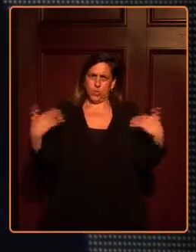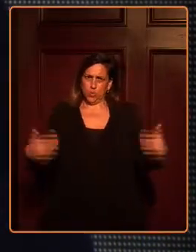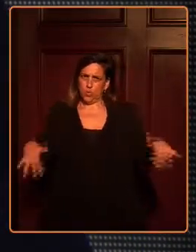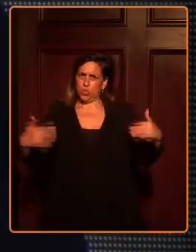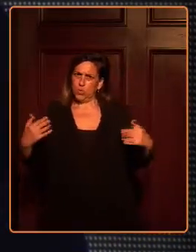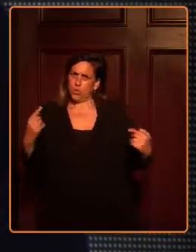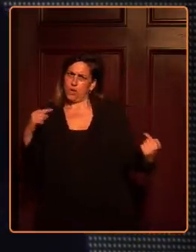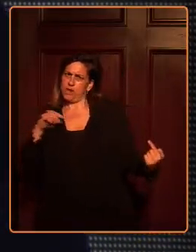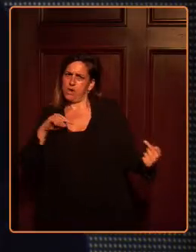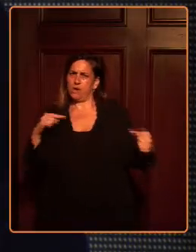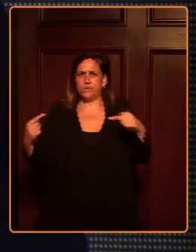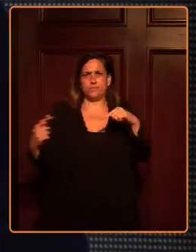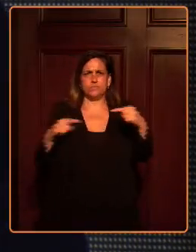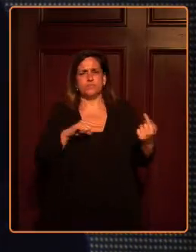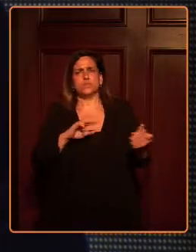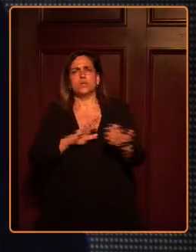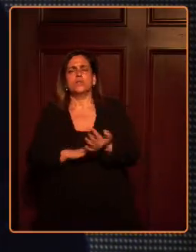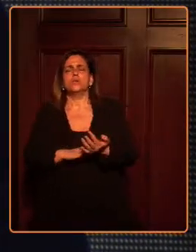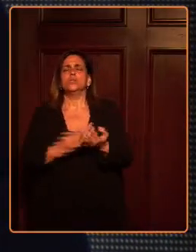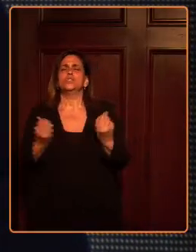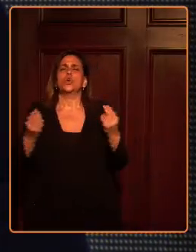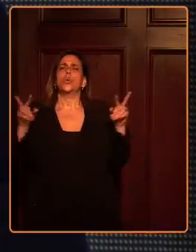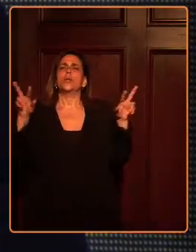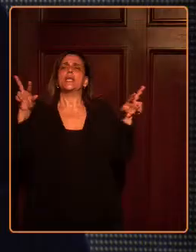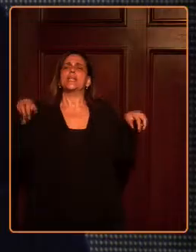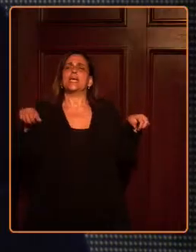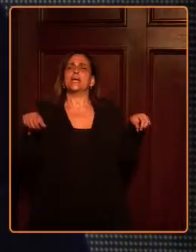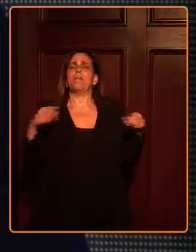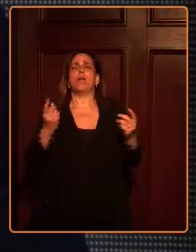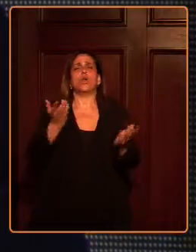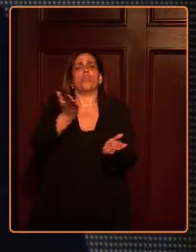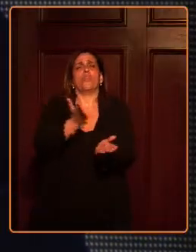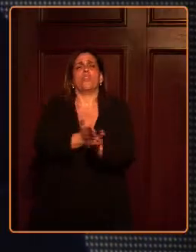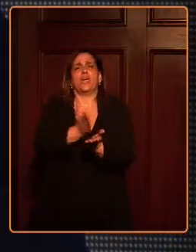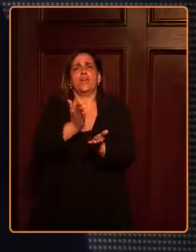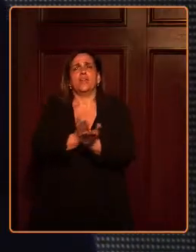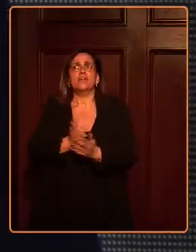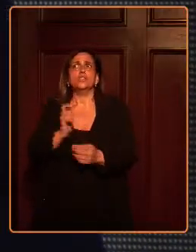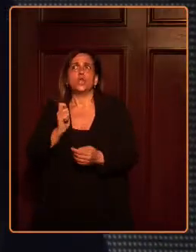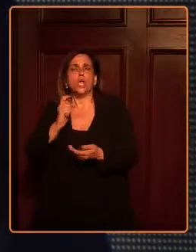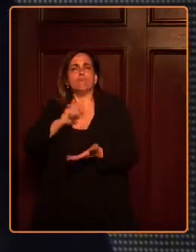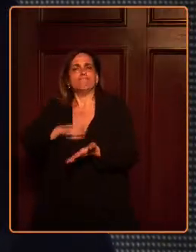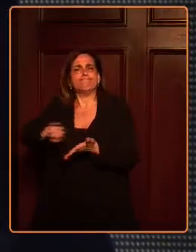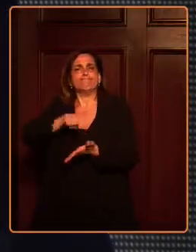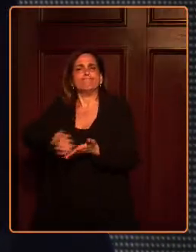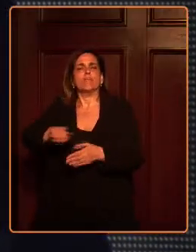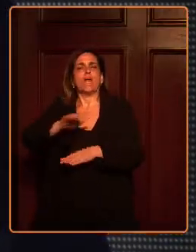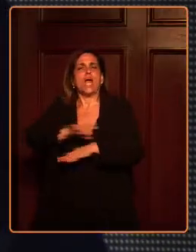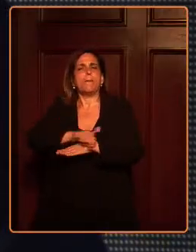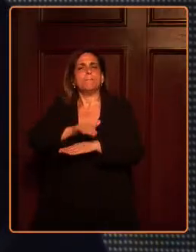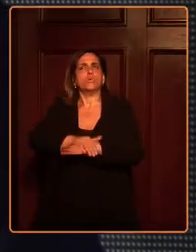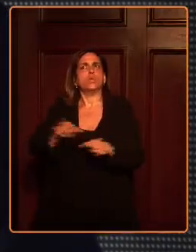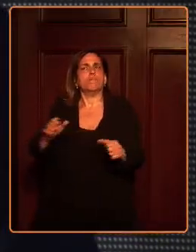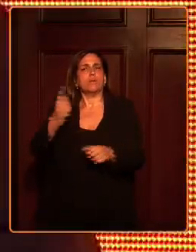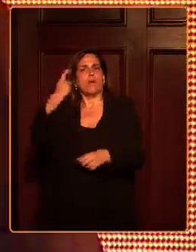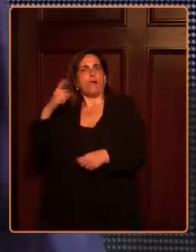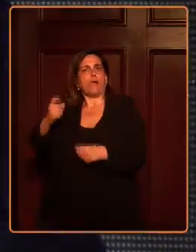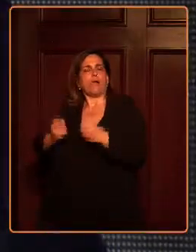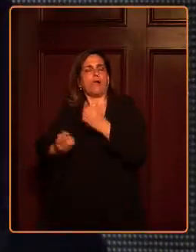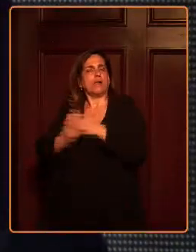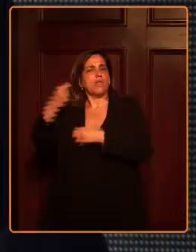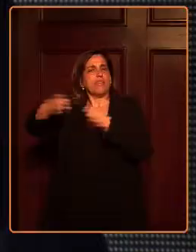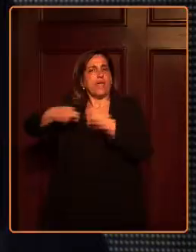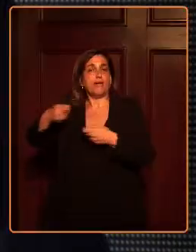acalorados, digamos, sobre los derechos de autor, las patentes y demás, sobre